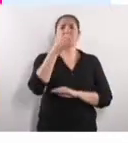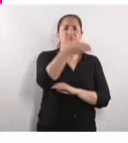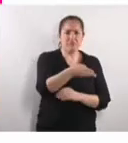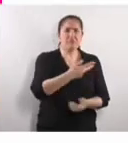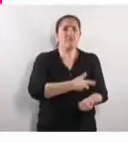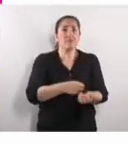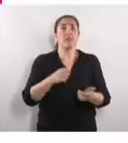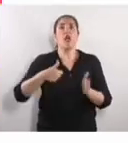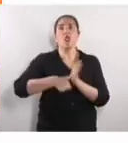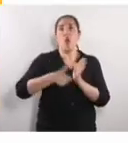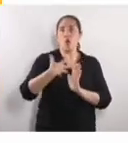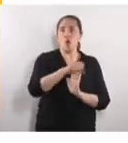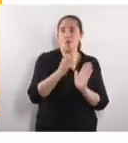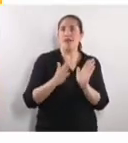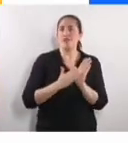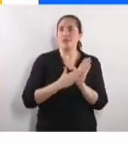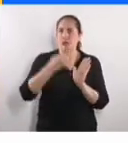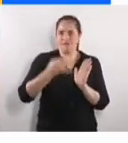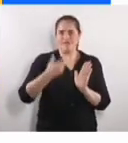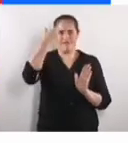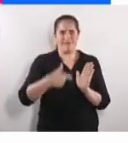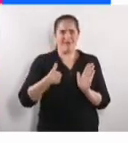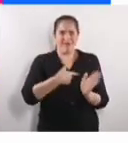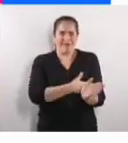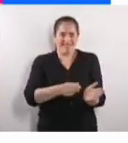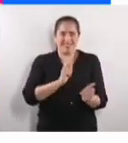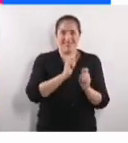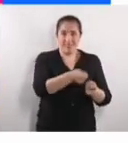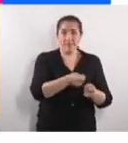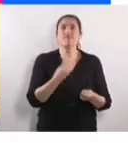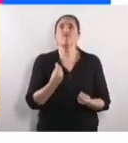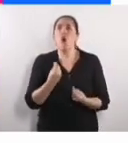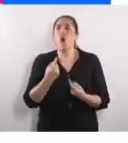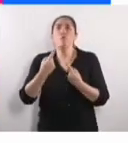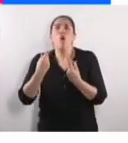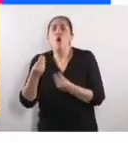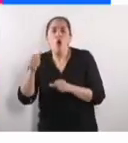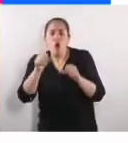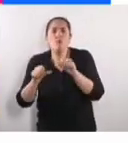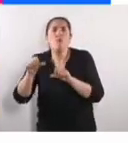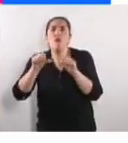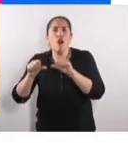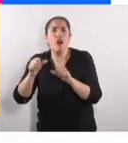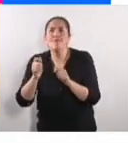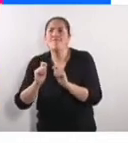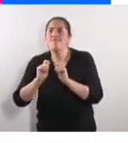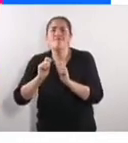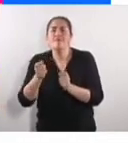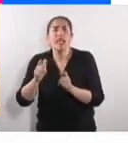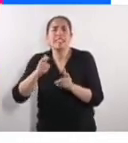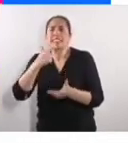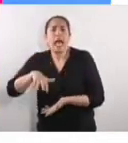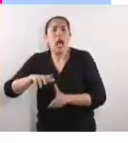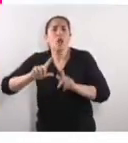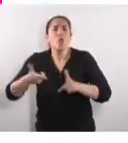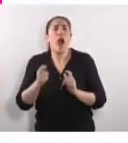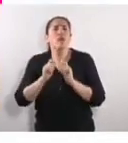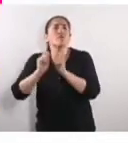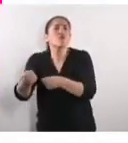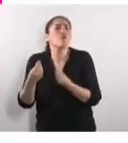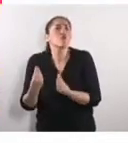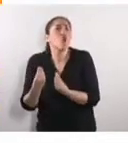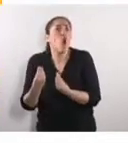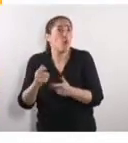existe ningún producto capaz de sustituir por completo a la sangre humana, es fundamental donar sangre por lo menos 2 veces al